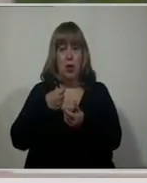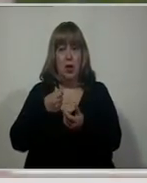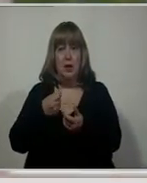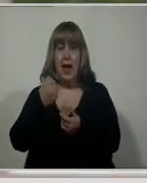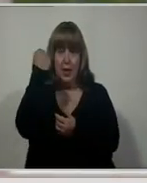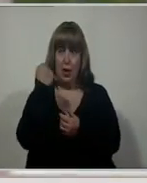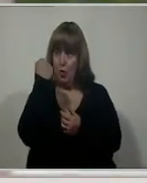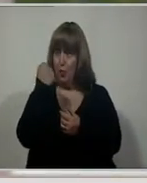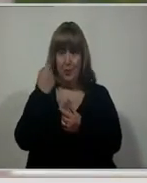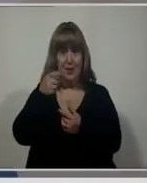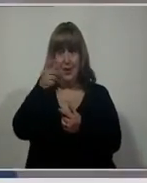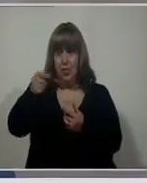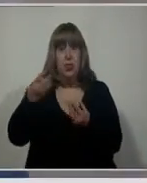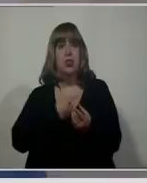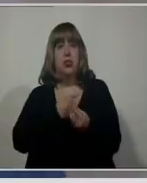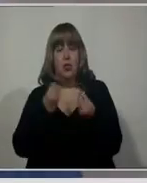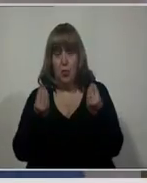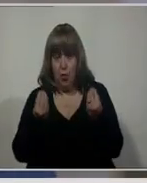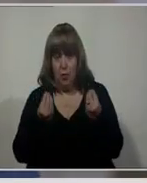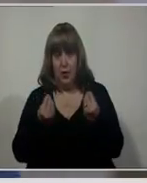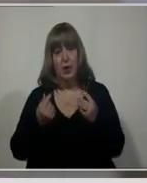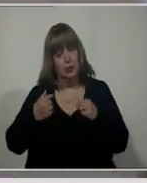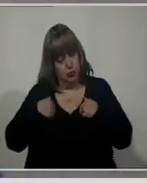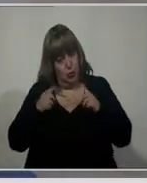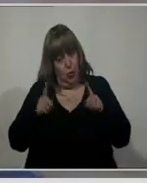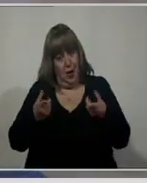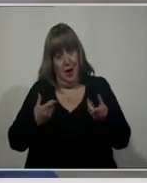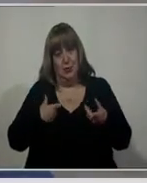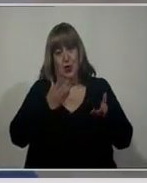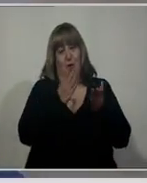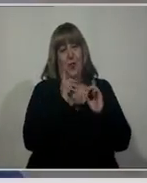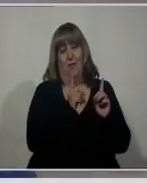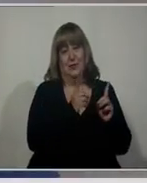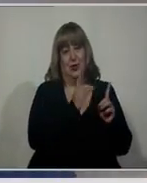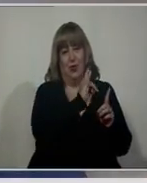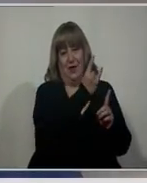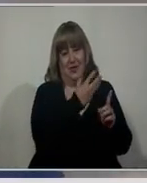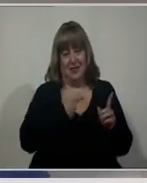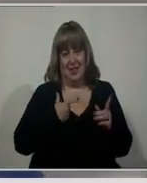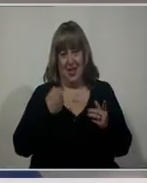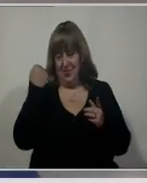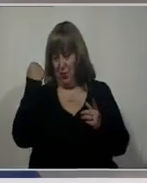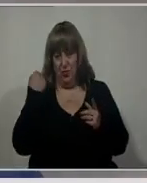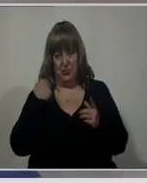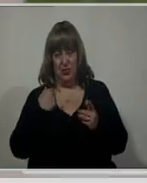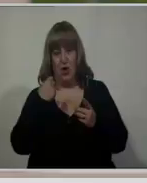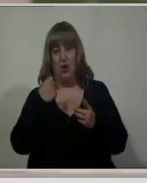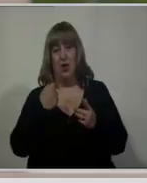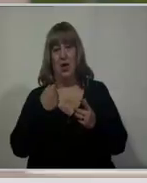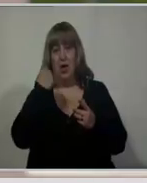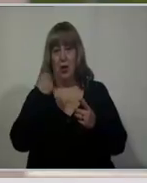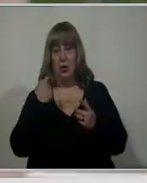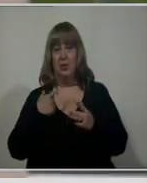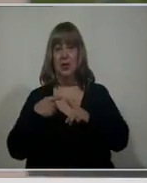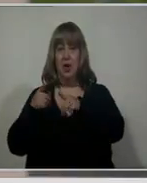y economistas pero yo creo que la doctora carrió también está